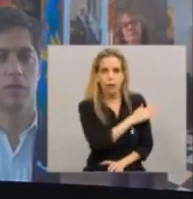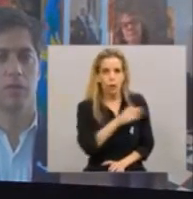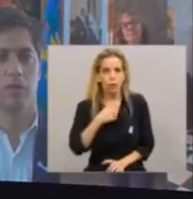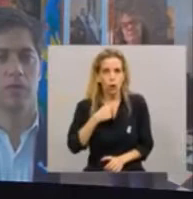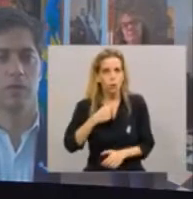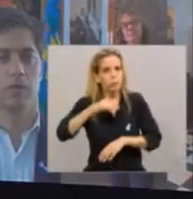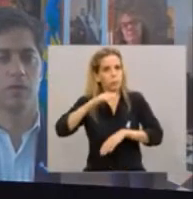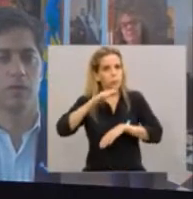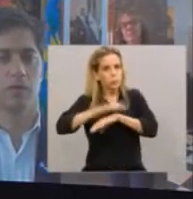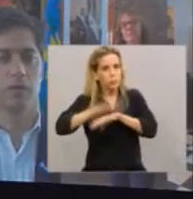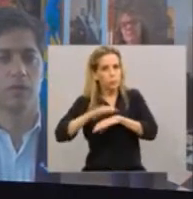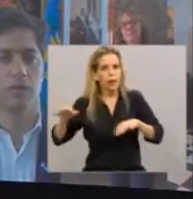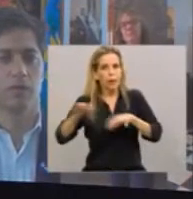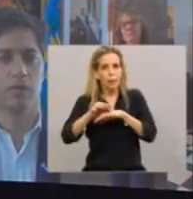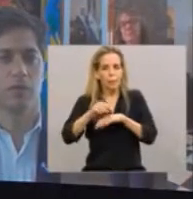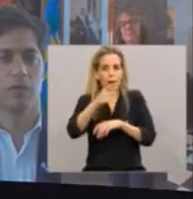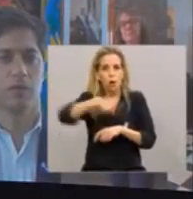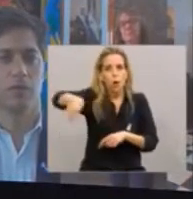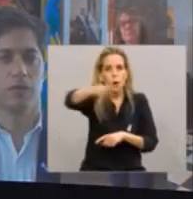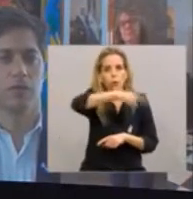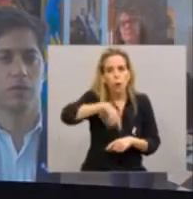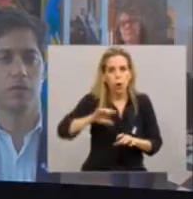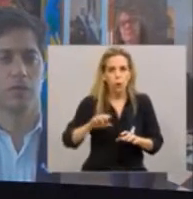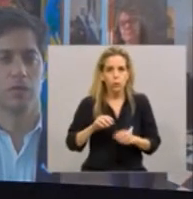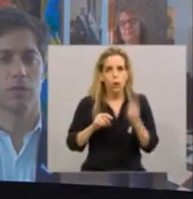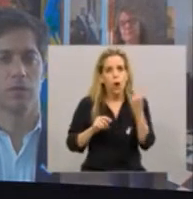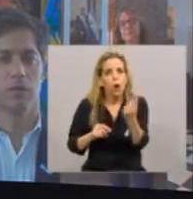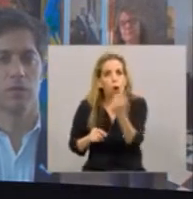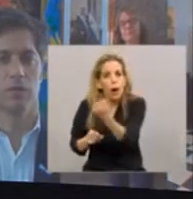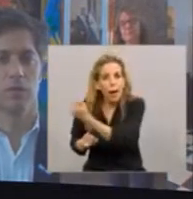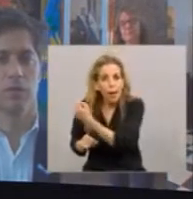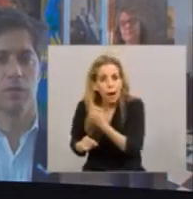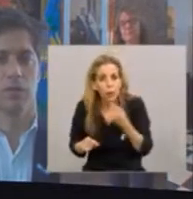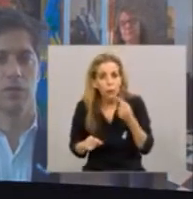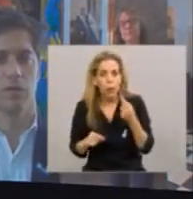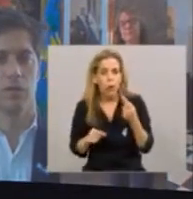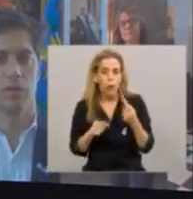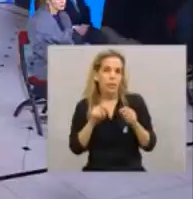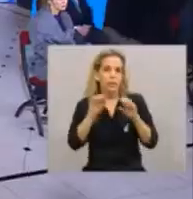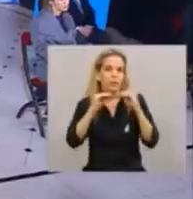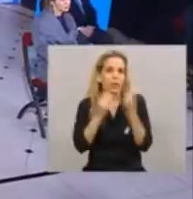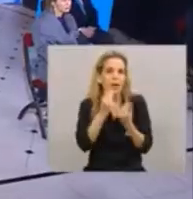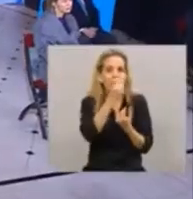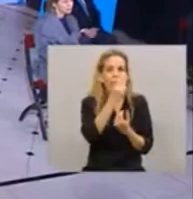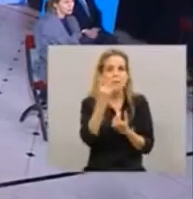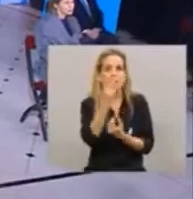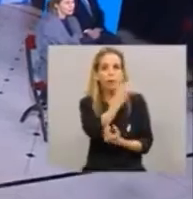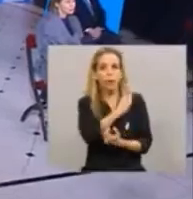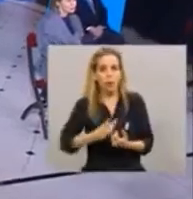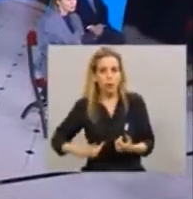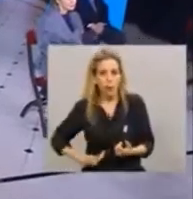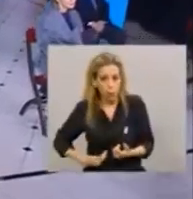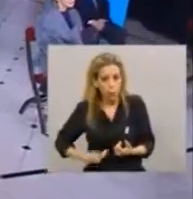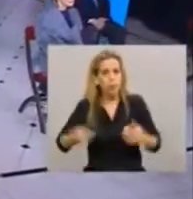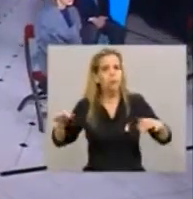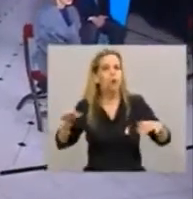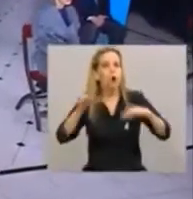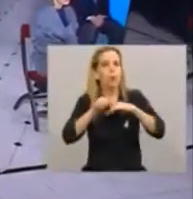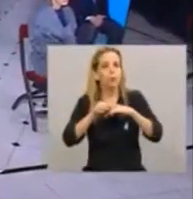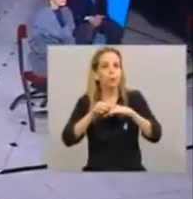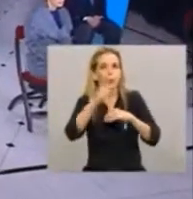públicamente con ustedes con cada uno de los 24 gobernadores de la argentina